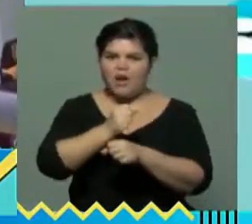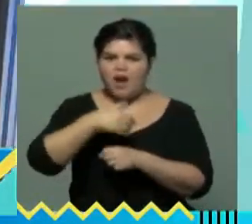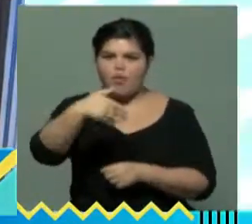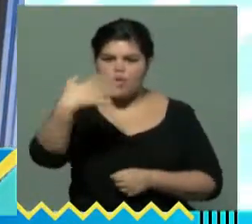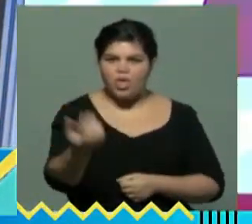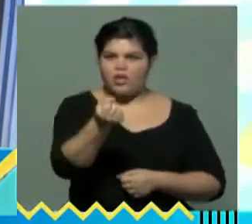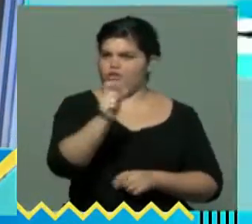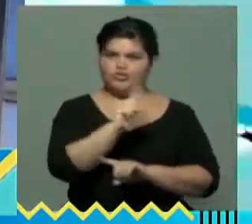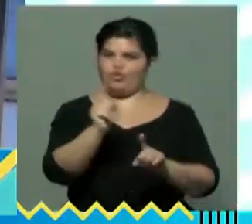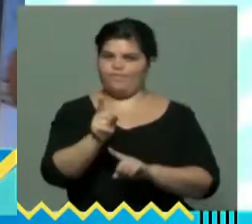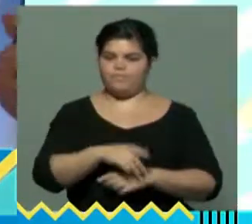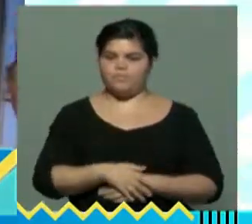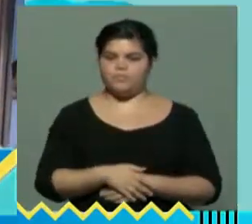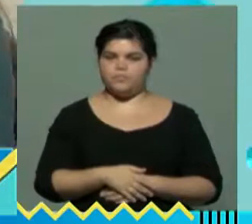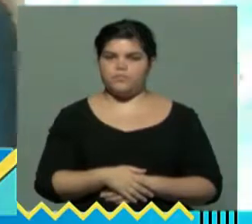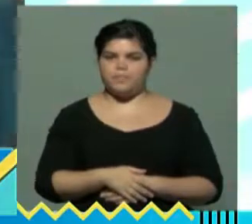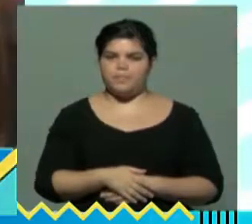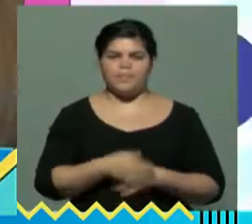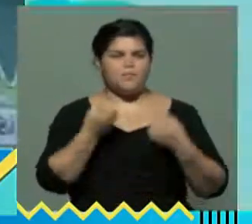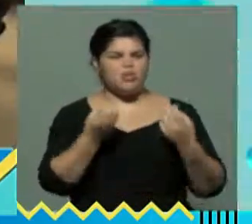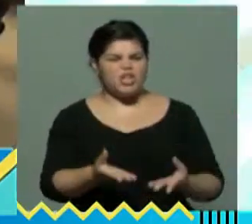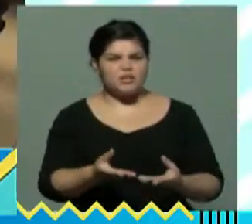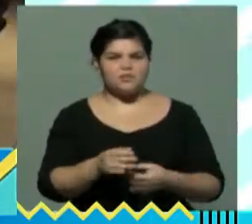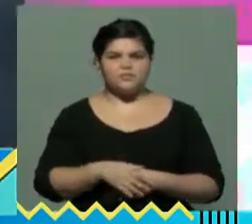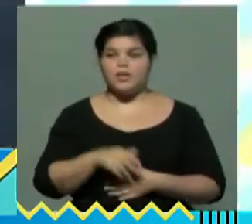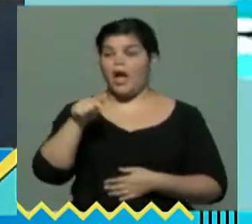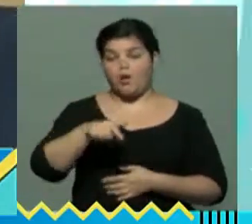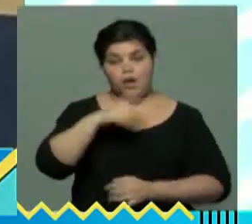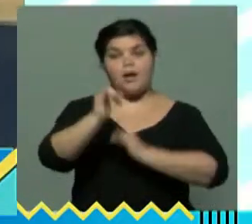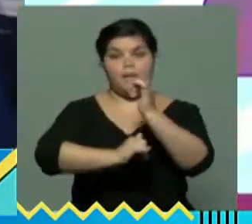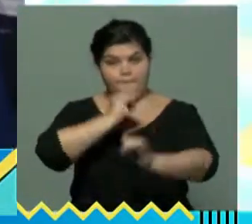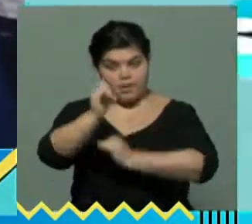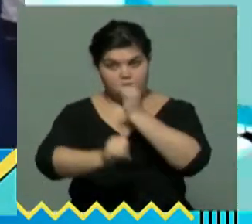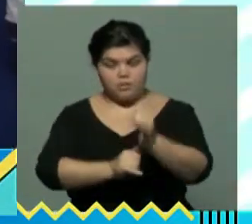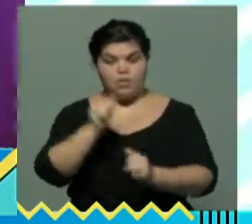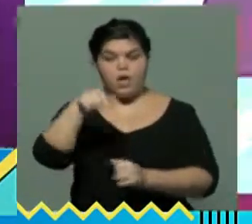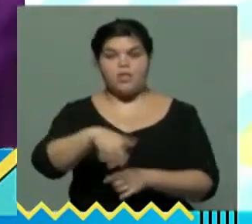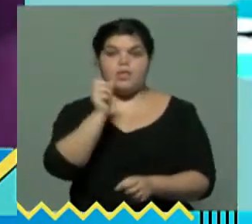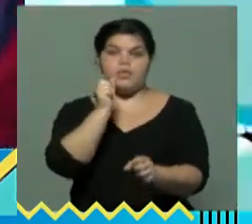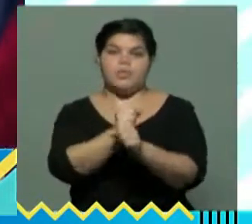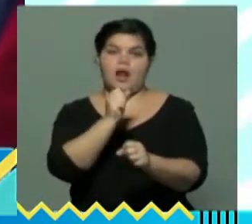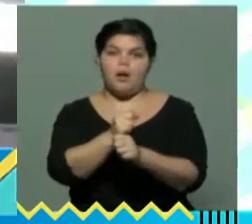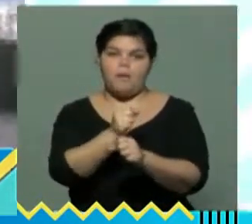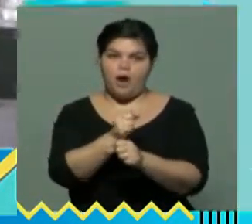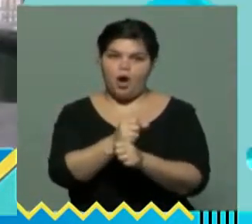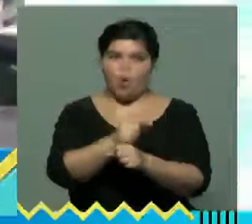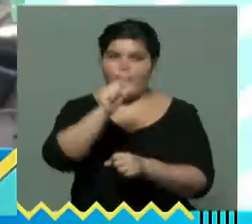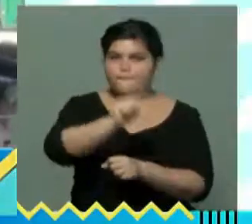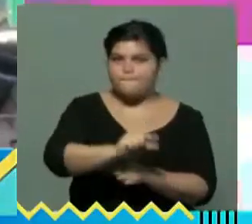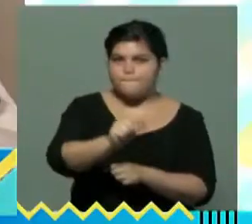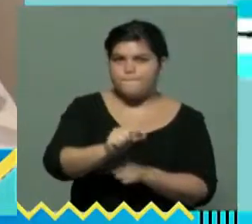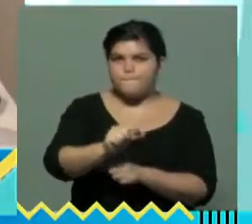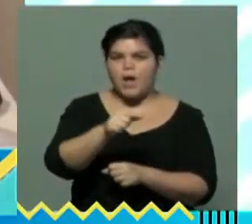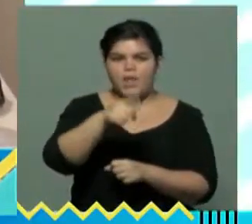sucede eso? Es cierto que en términos relativos hay más desocupación en sectores de bajo nivel de instrucción que de alto nivel